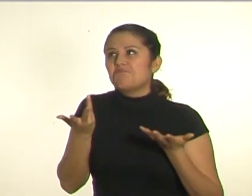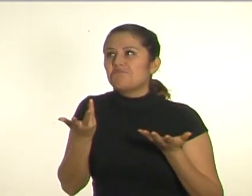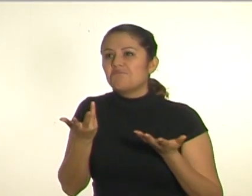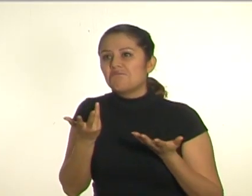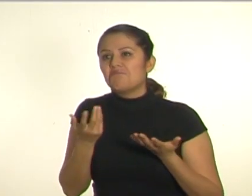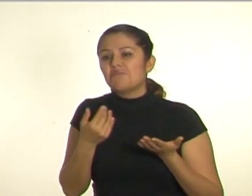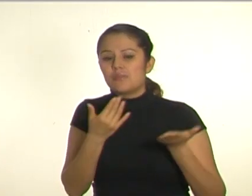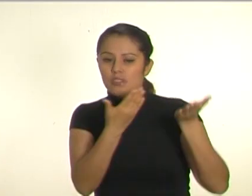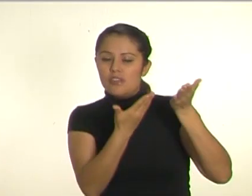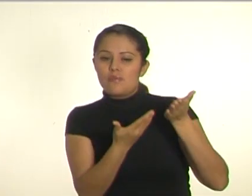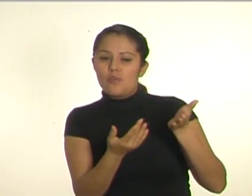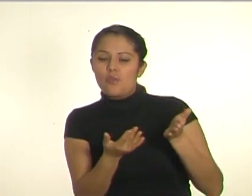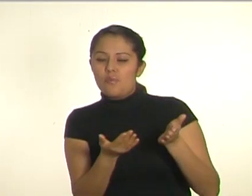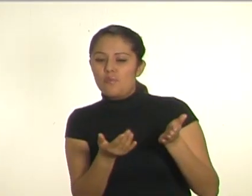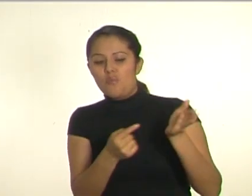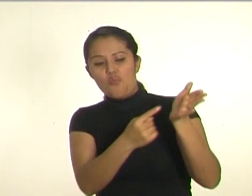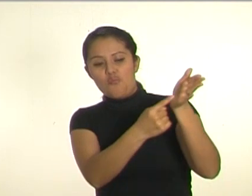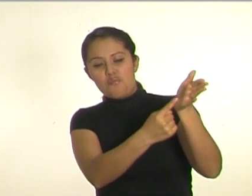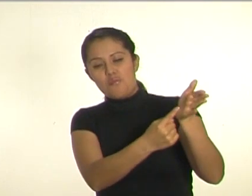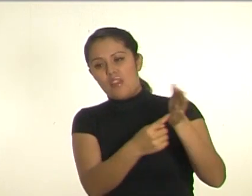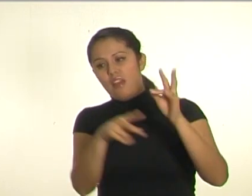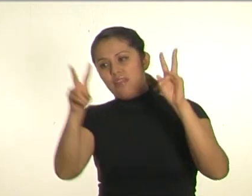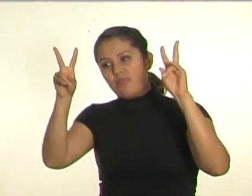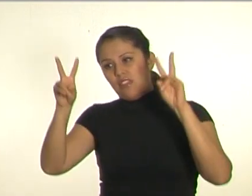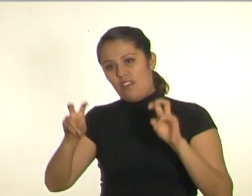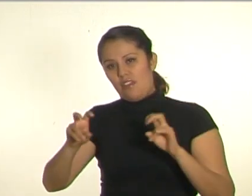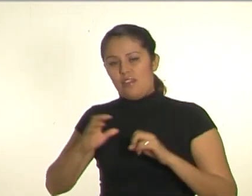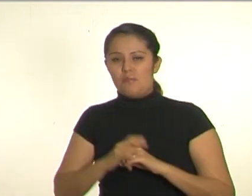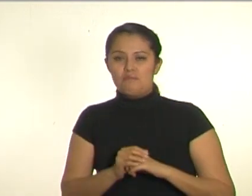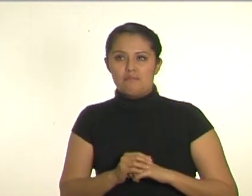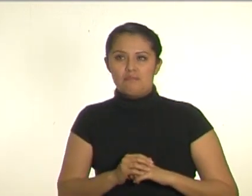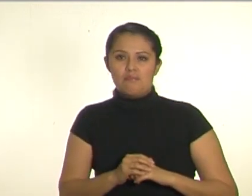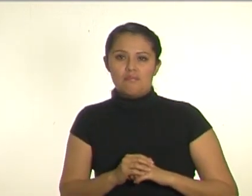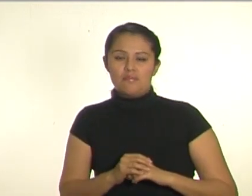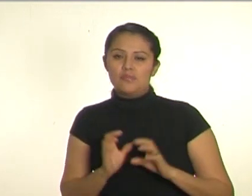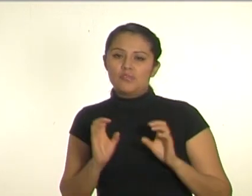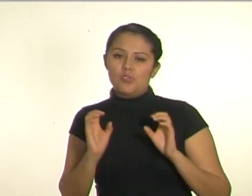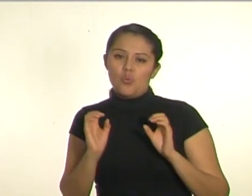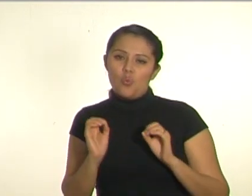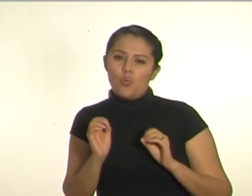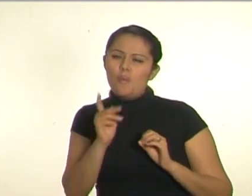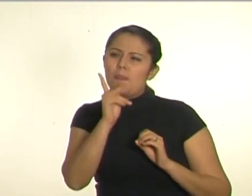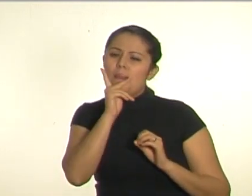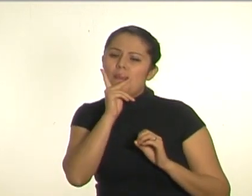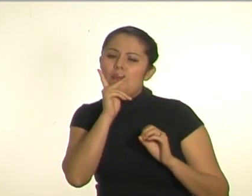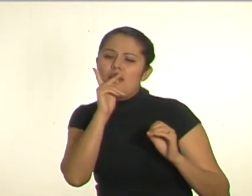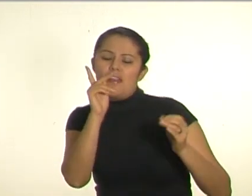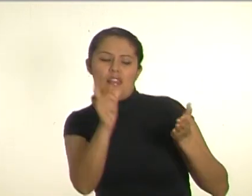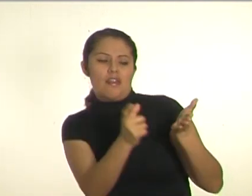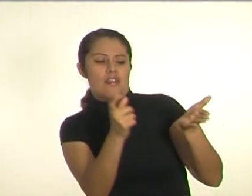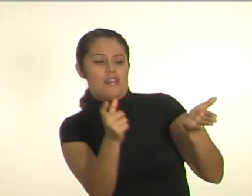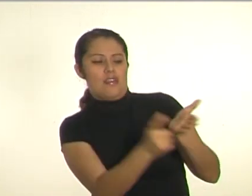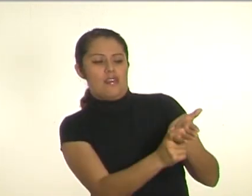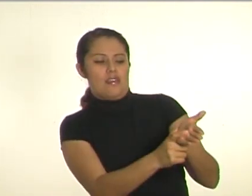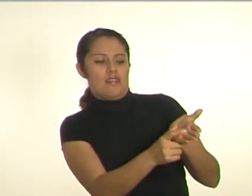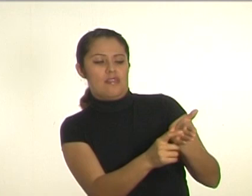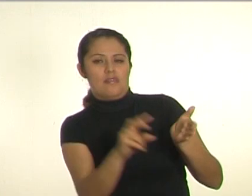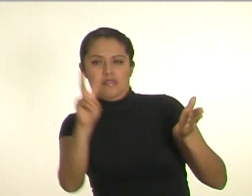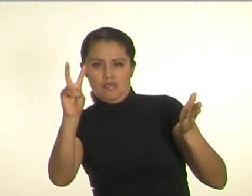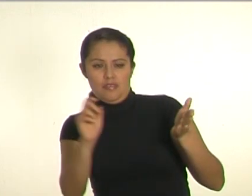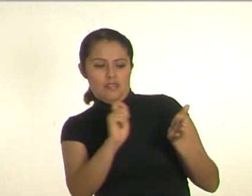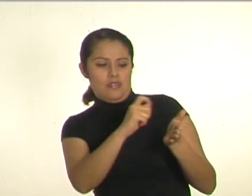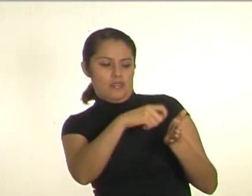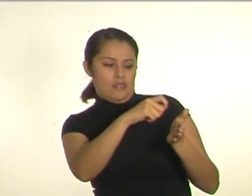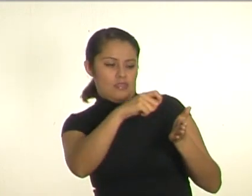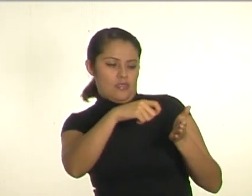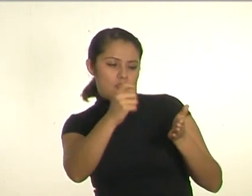el significado de una palabra o una expresión.